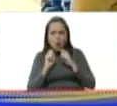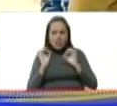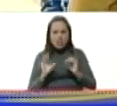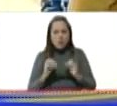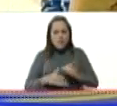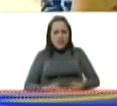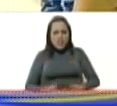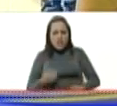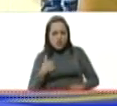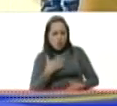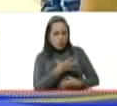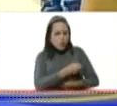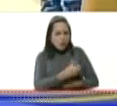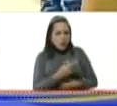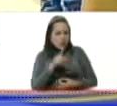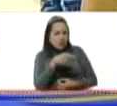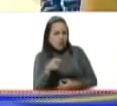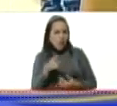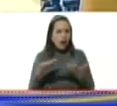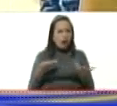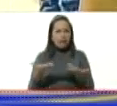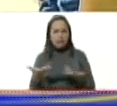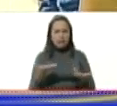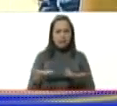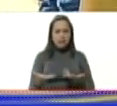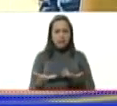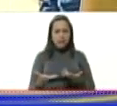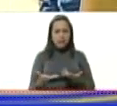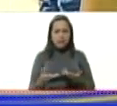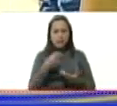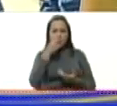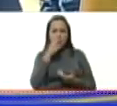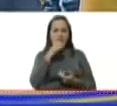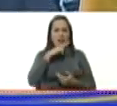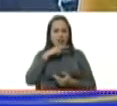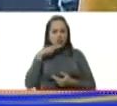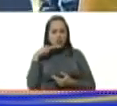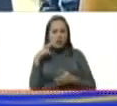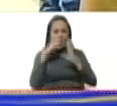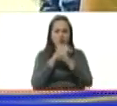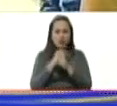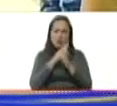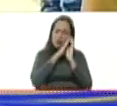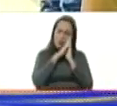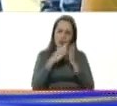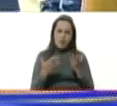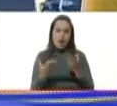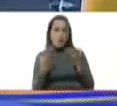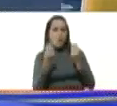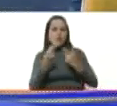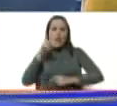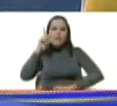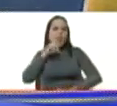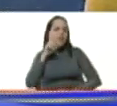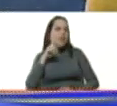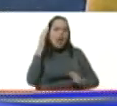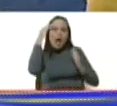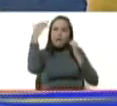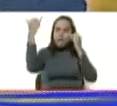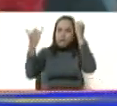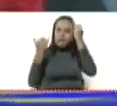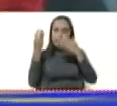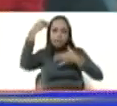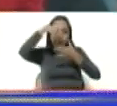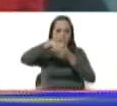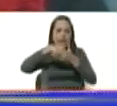le doy pecho, no le doy pecho. Me es rompió. Verdad que hay que darle azúcar en la noche para que duerma. Un poco de mitos y mentiras que le meten en la